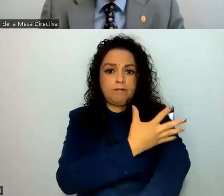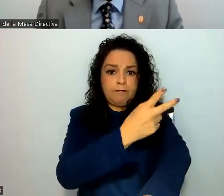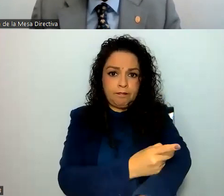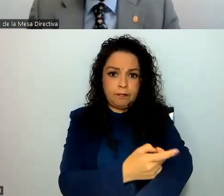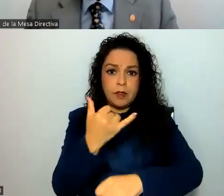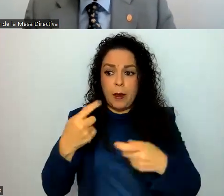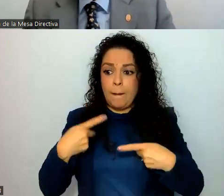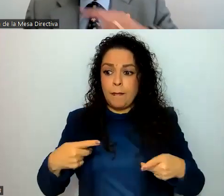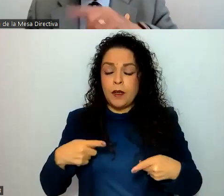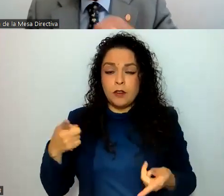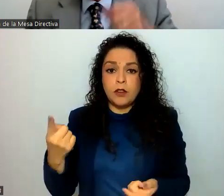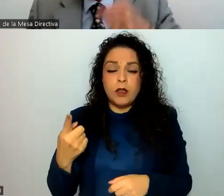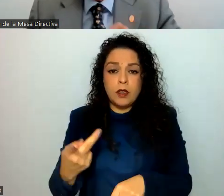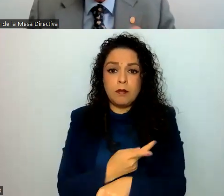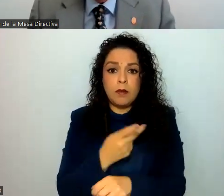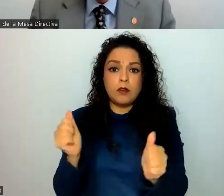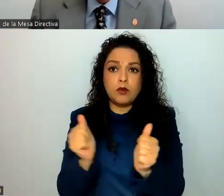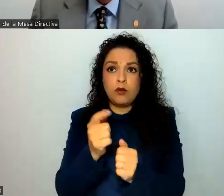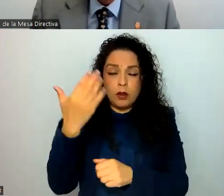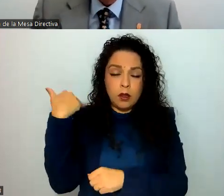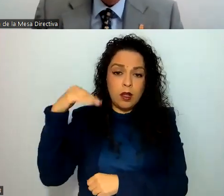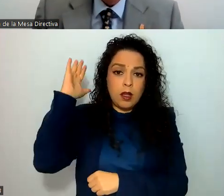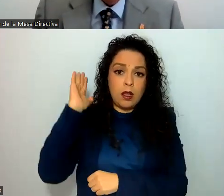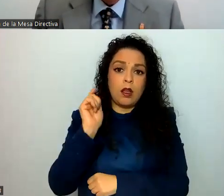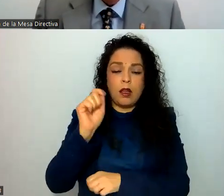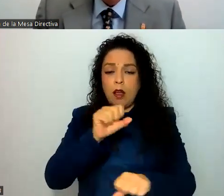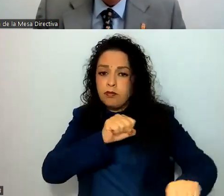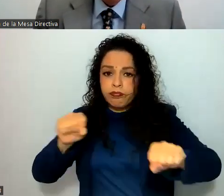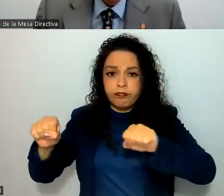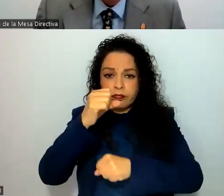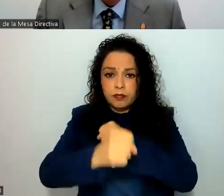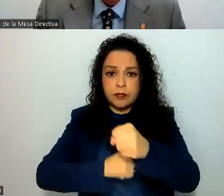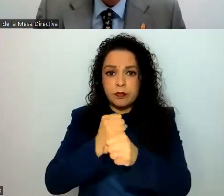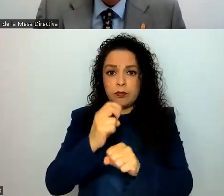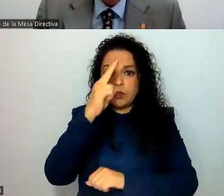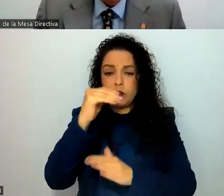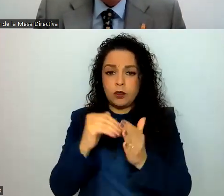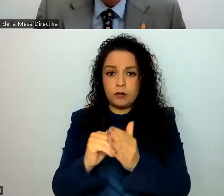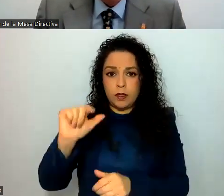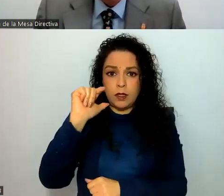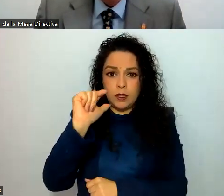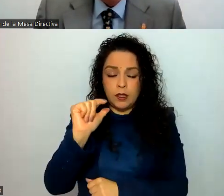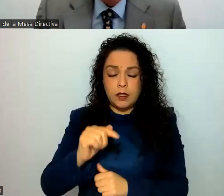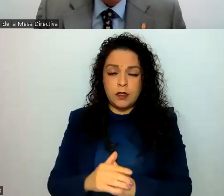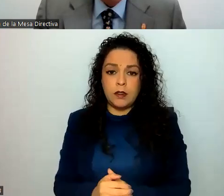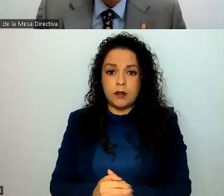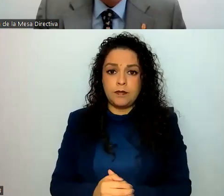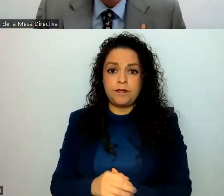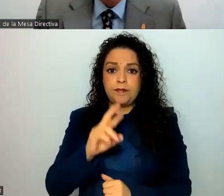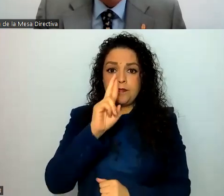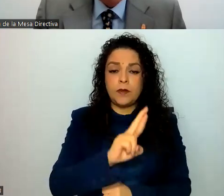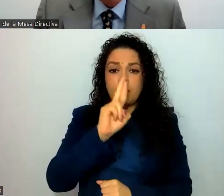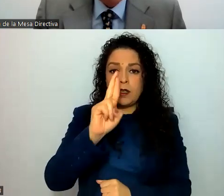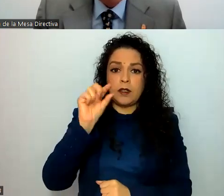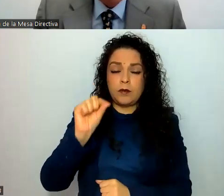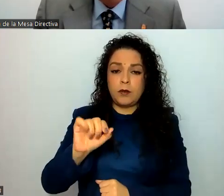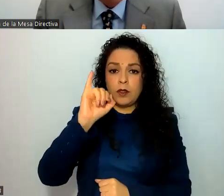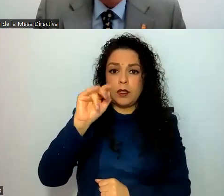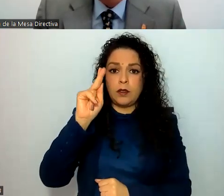ciudadanos afectados por el sismo de 2017, con el objeto de dar cumplimiento a la resolución recaída al recurso de revisión